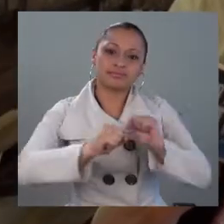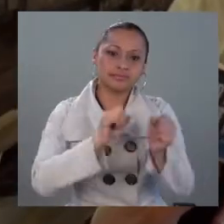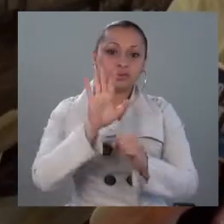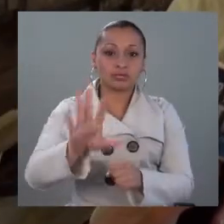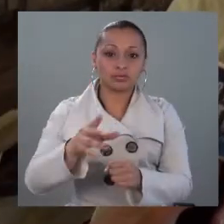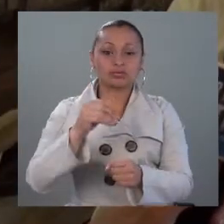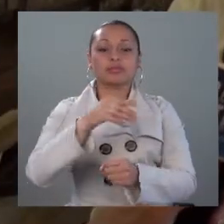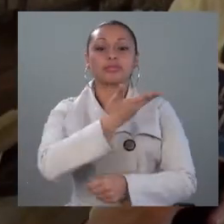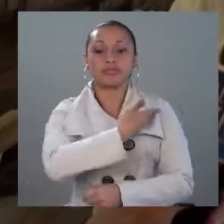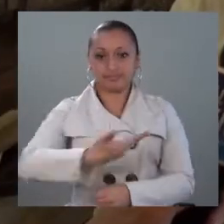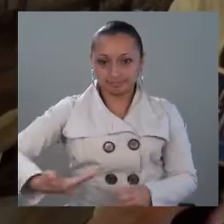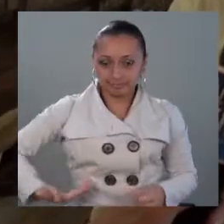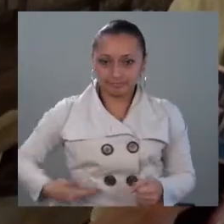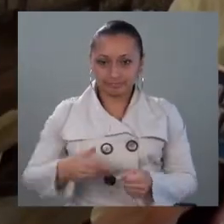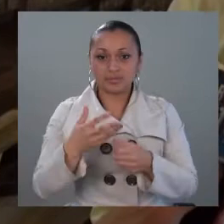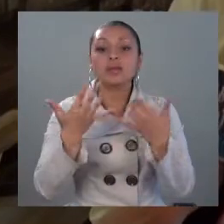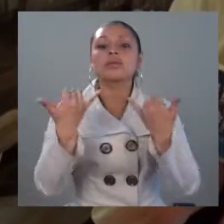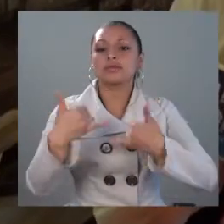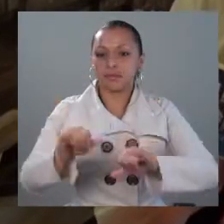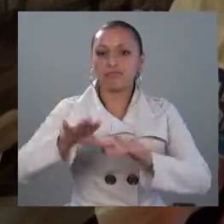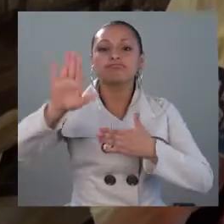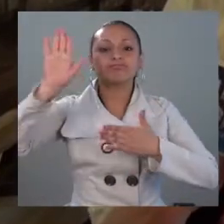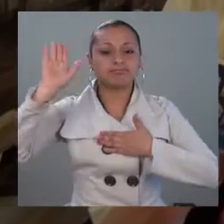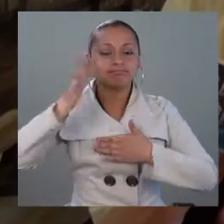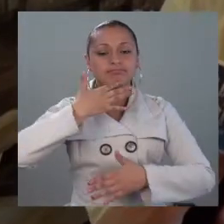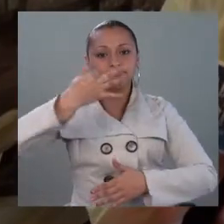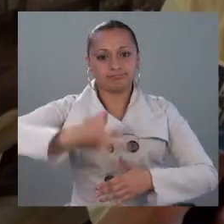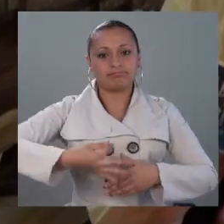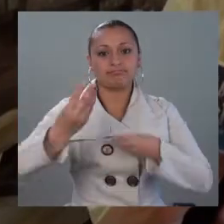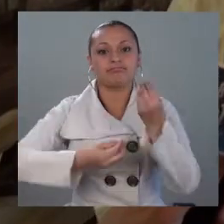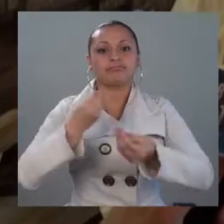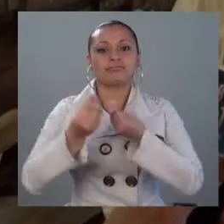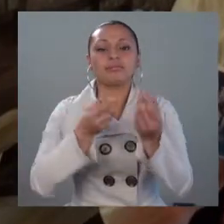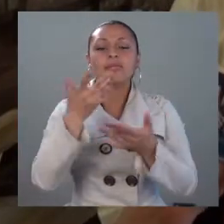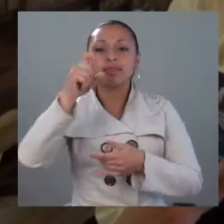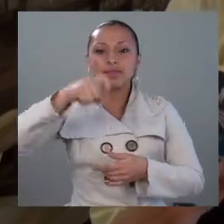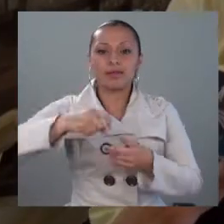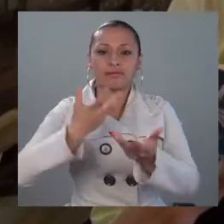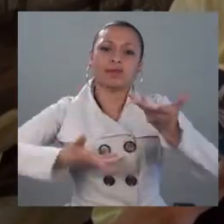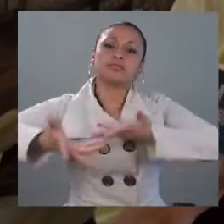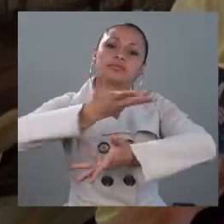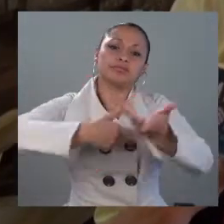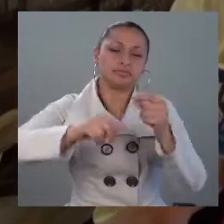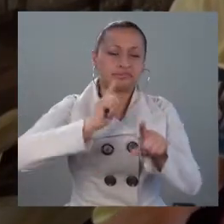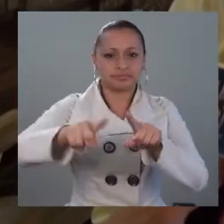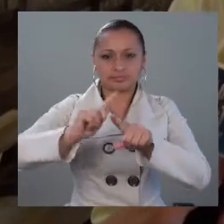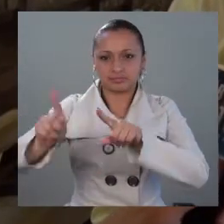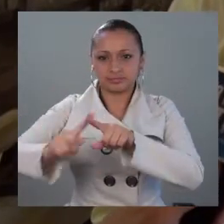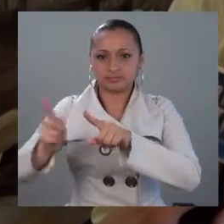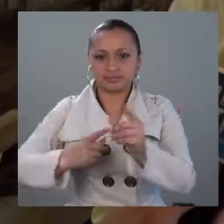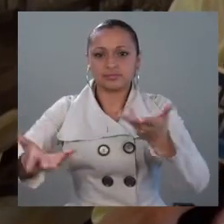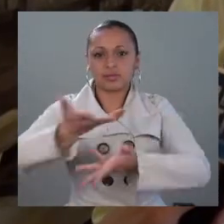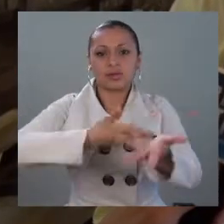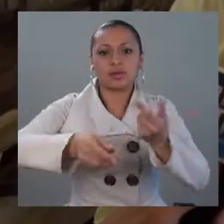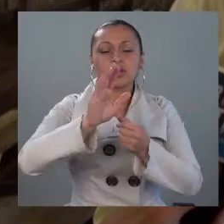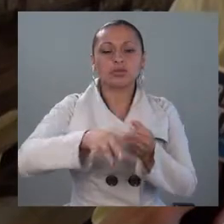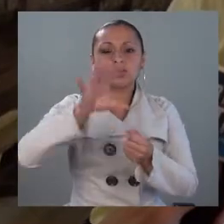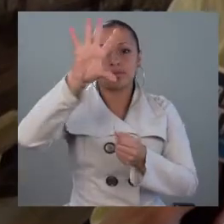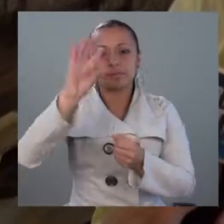del presidente Juan Manuel Santos, está totalmente comprometido no solamente en tener interlocución con los diversos actores de la costa